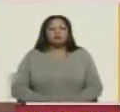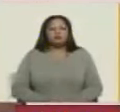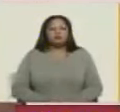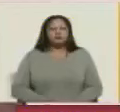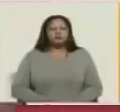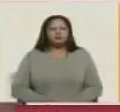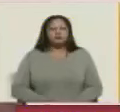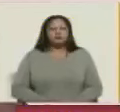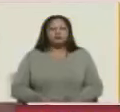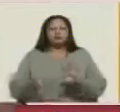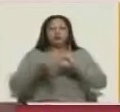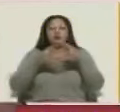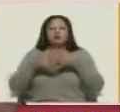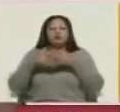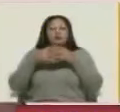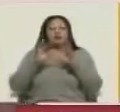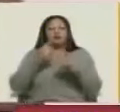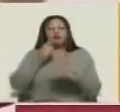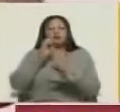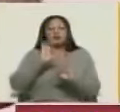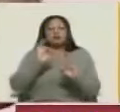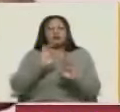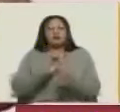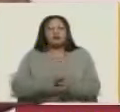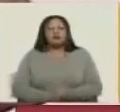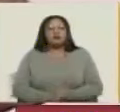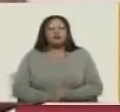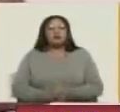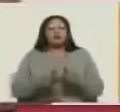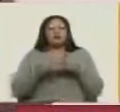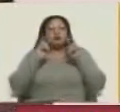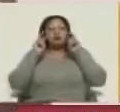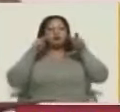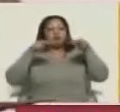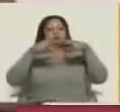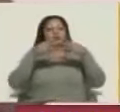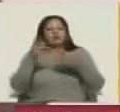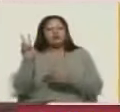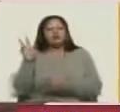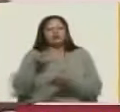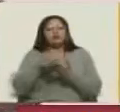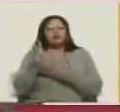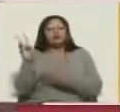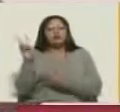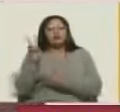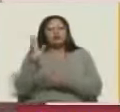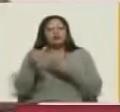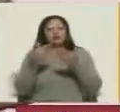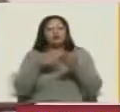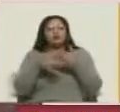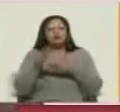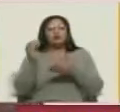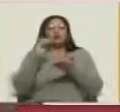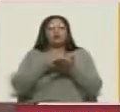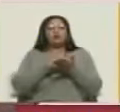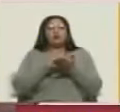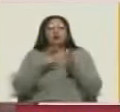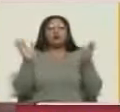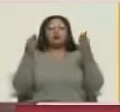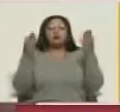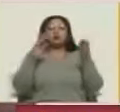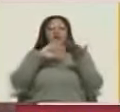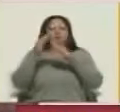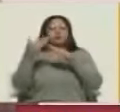Son los aliados de los gringos. Nadie dice nada. Todos los ojos están puestos sobre Venezuela y nosotros saldremos nuevamente airosos. Y la